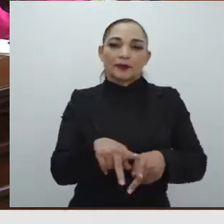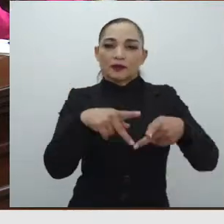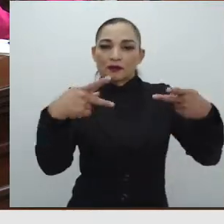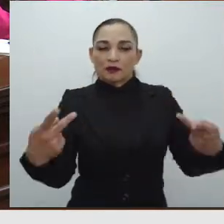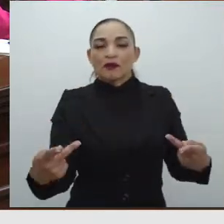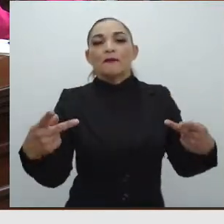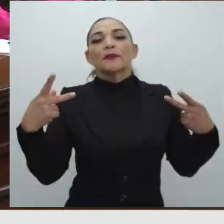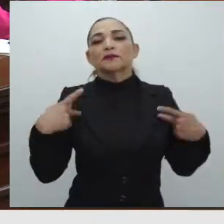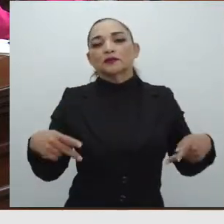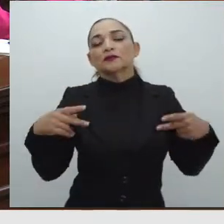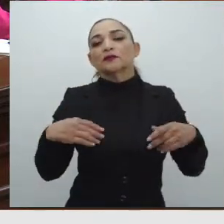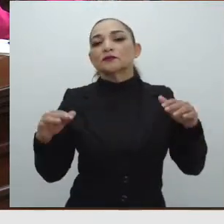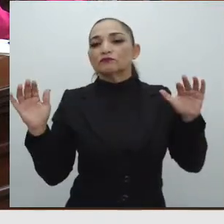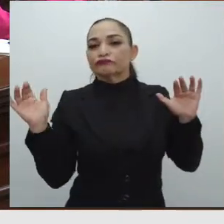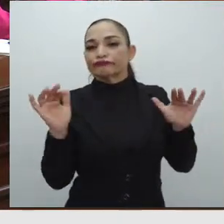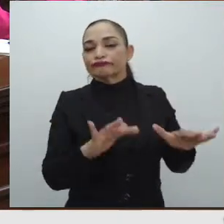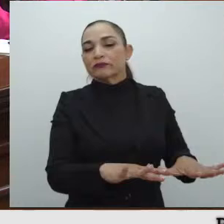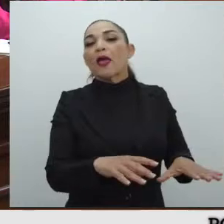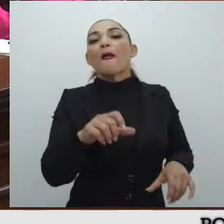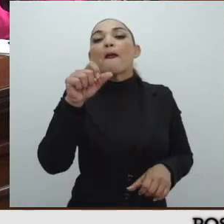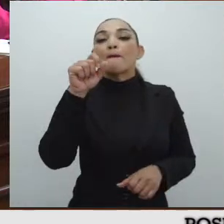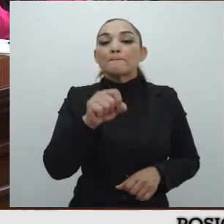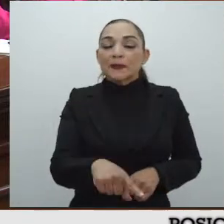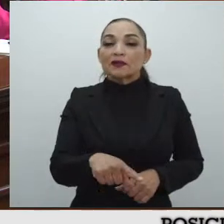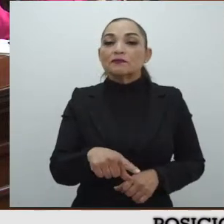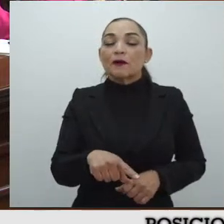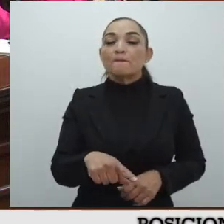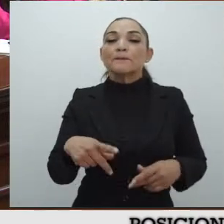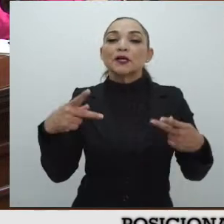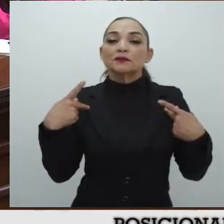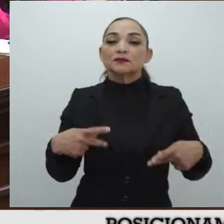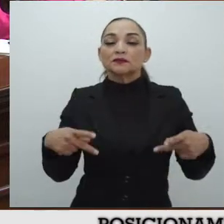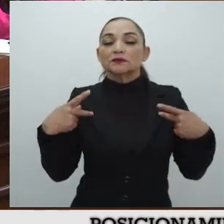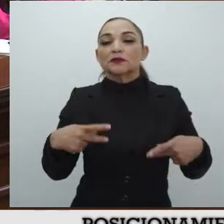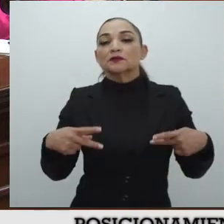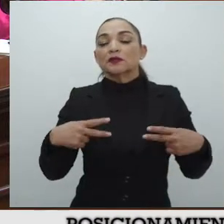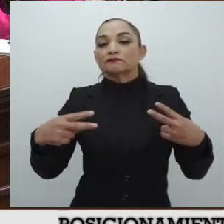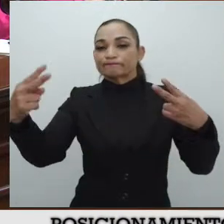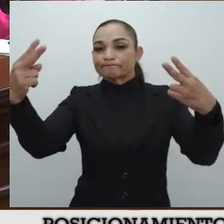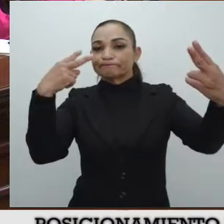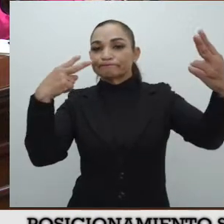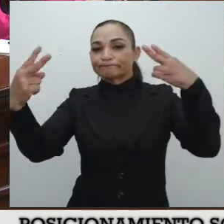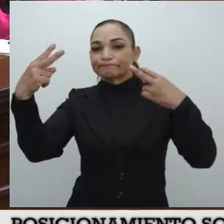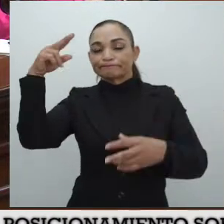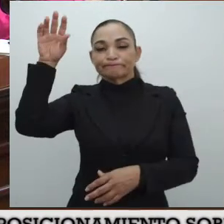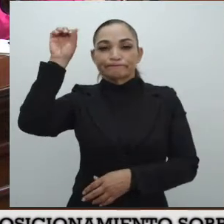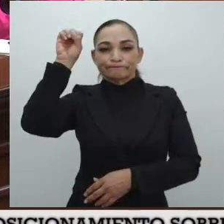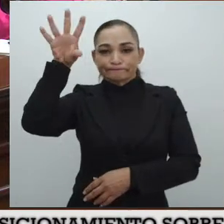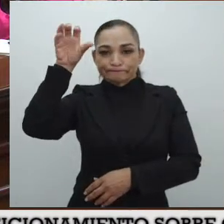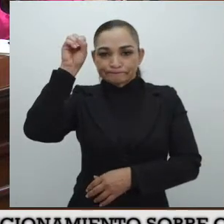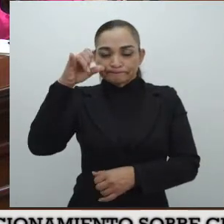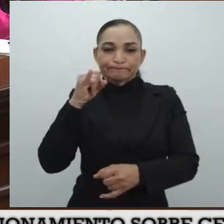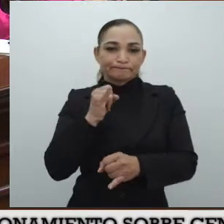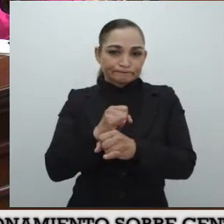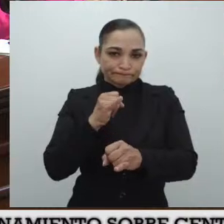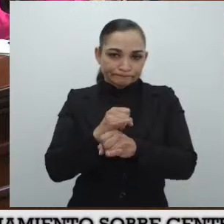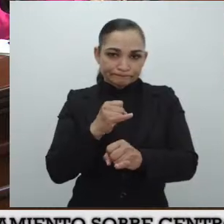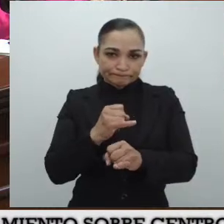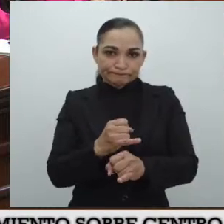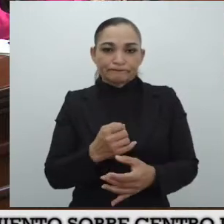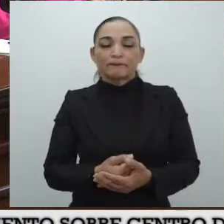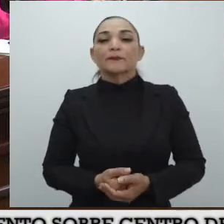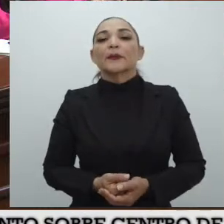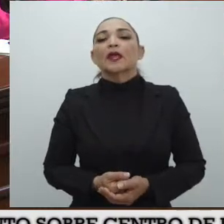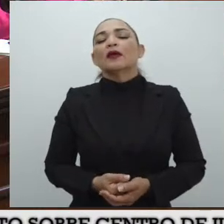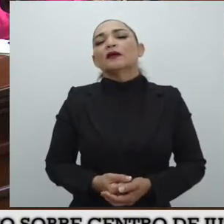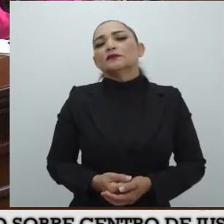nos acompaña, así como también a todos quienes nos siguen a través de las distintas plataformas digitales.